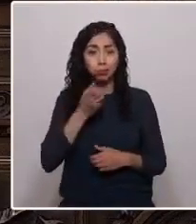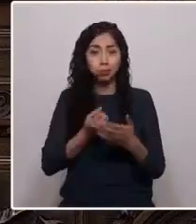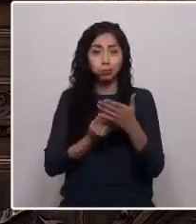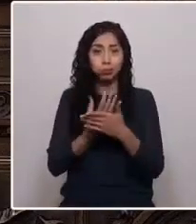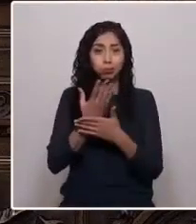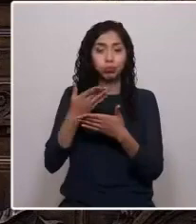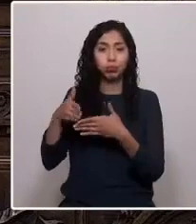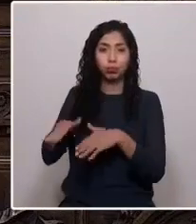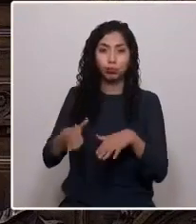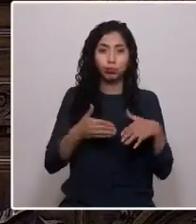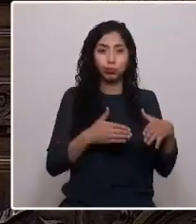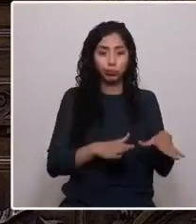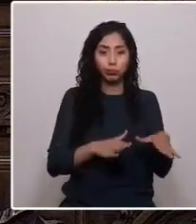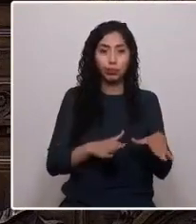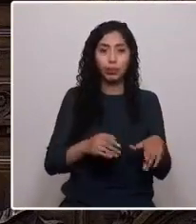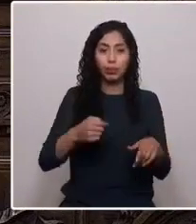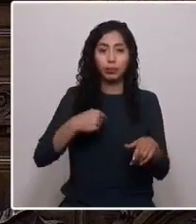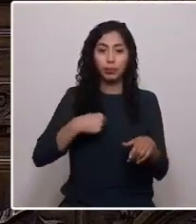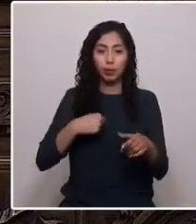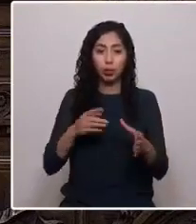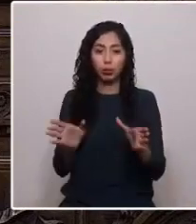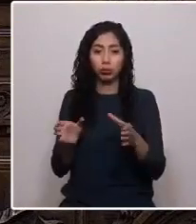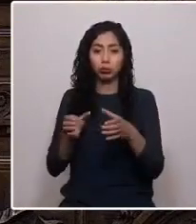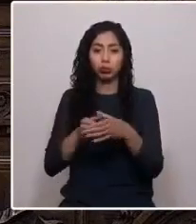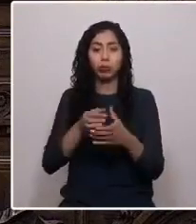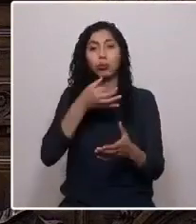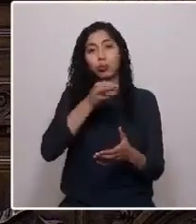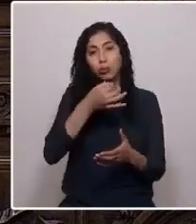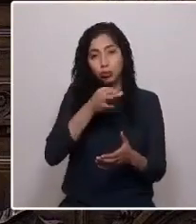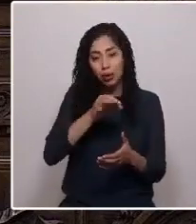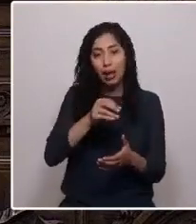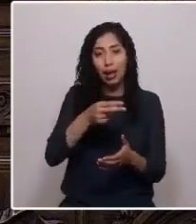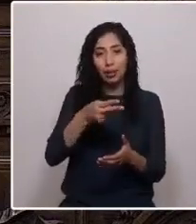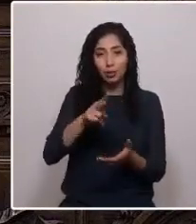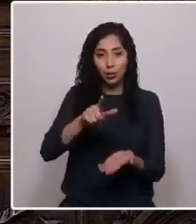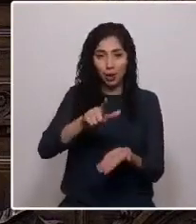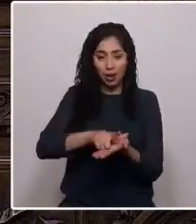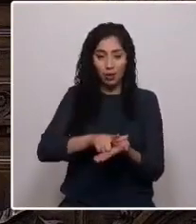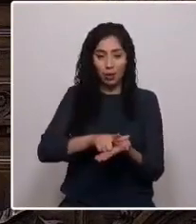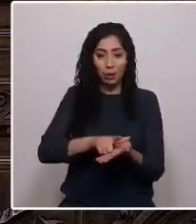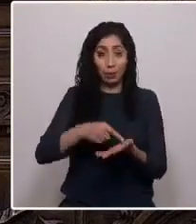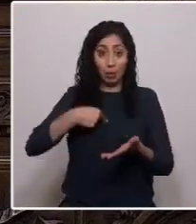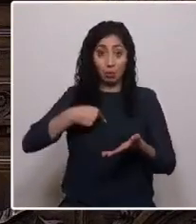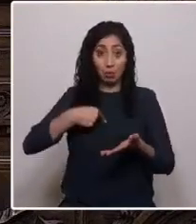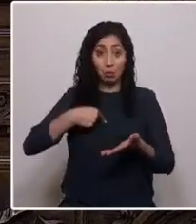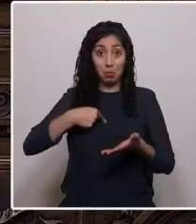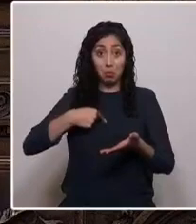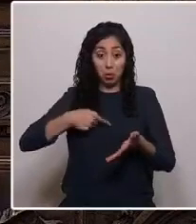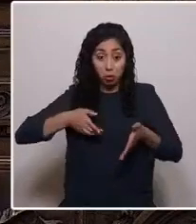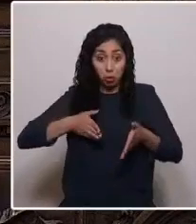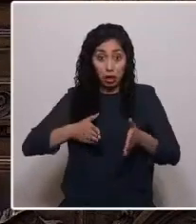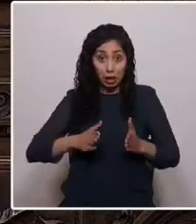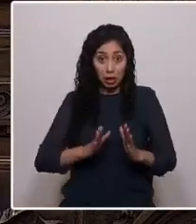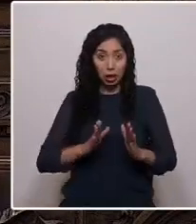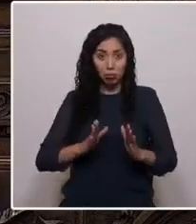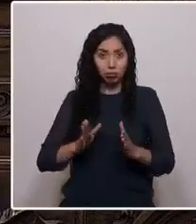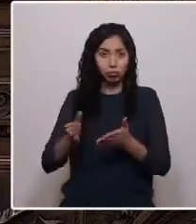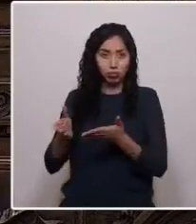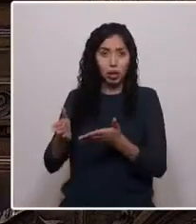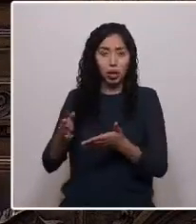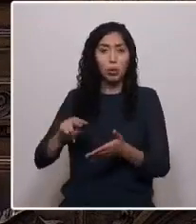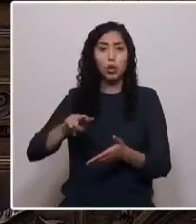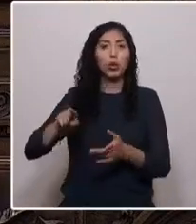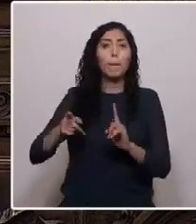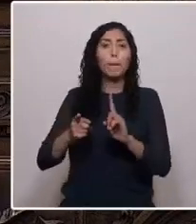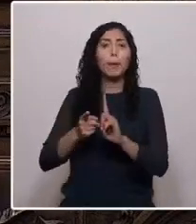soy Tiare Aguilera hey del clan Marama te la Confederación CCOO tú Aarón o te matan hoy mis orígenes